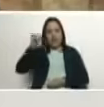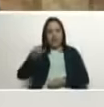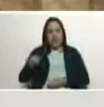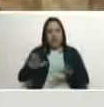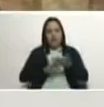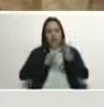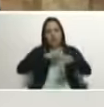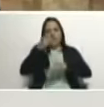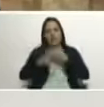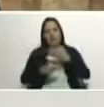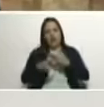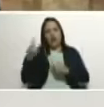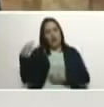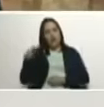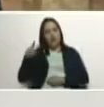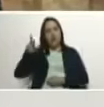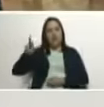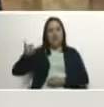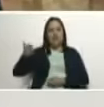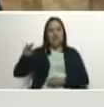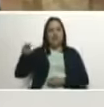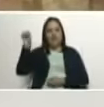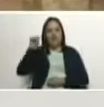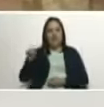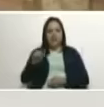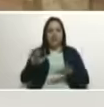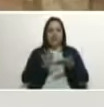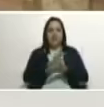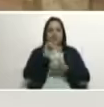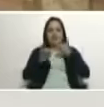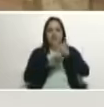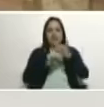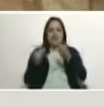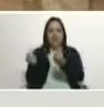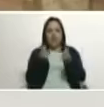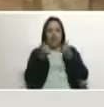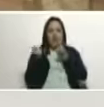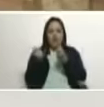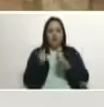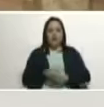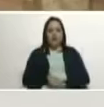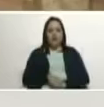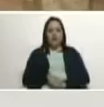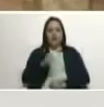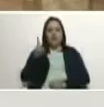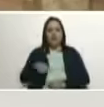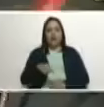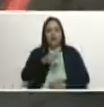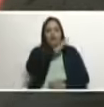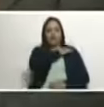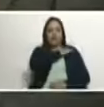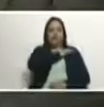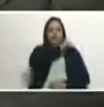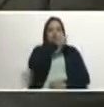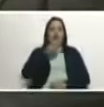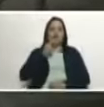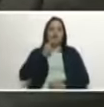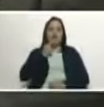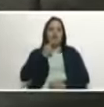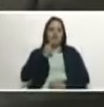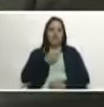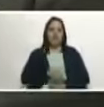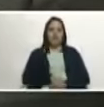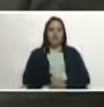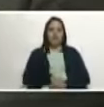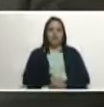José Félix Rivas para la economía, el general en jefe Vladimir Padrino López,